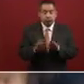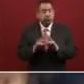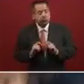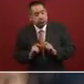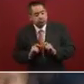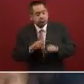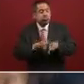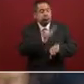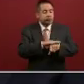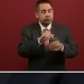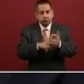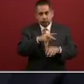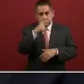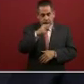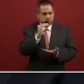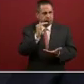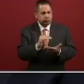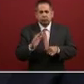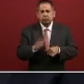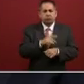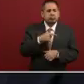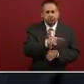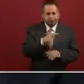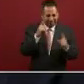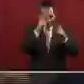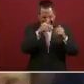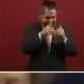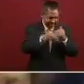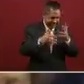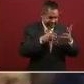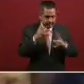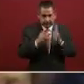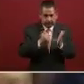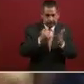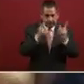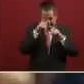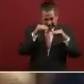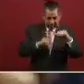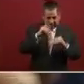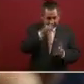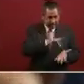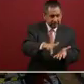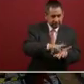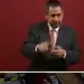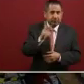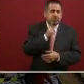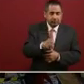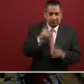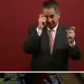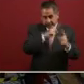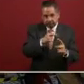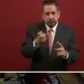de la deuda soberana de méxico debido al complejo y complicado escenario fiscal generado por el apoyo a pemex y ahora